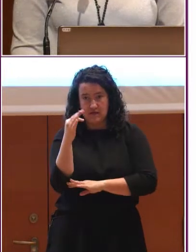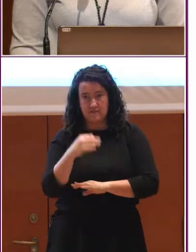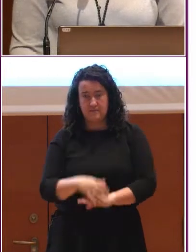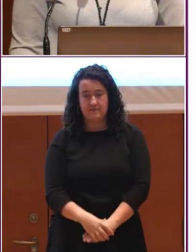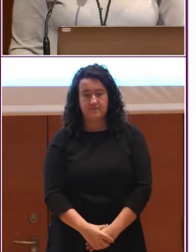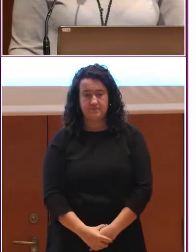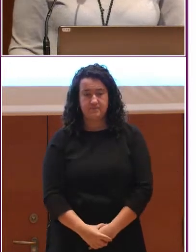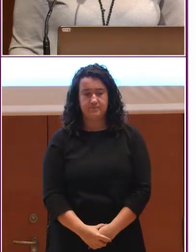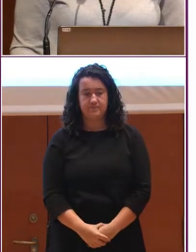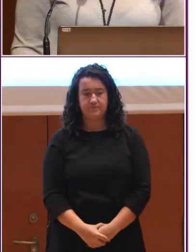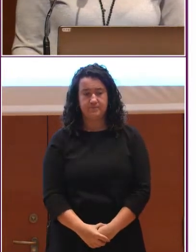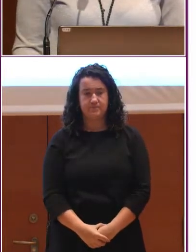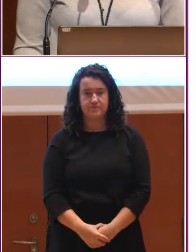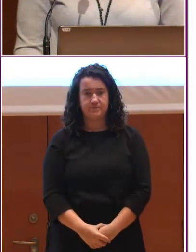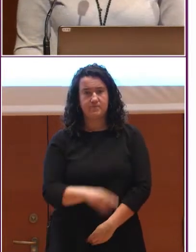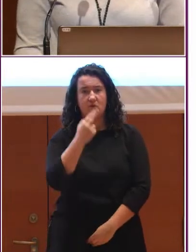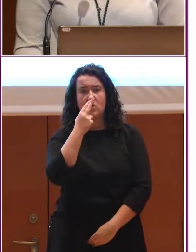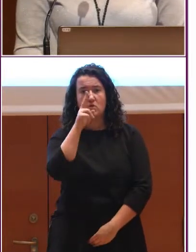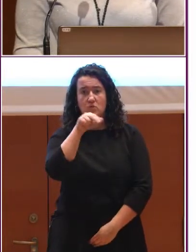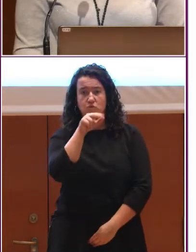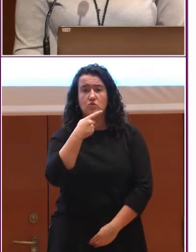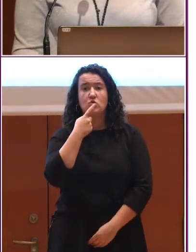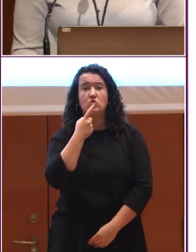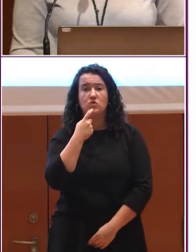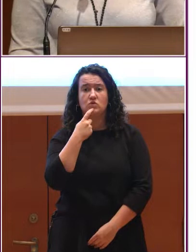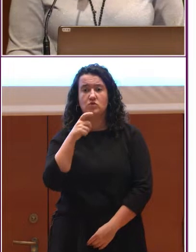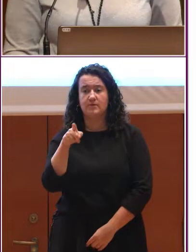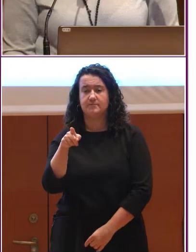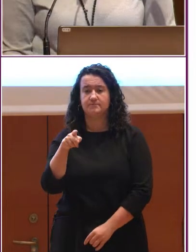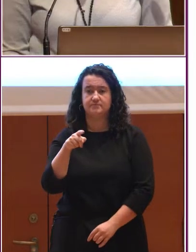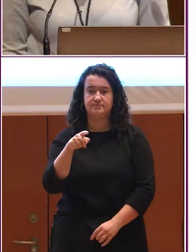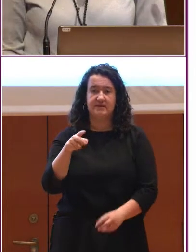dio sus primeros pasos aquí en Vizcaya en el 2017